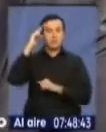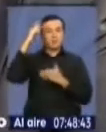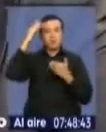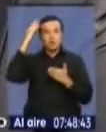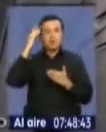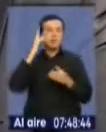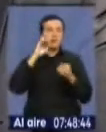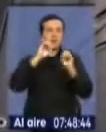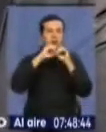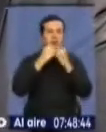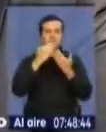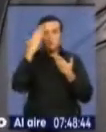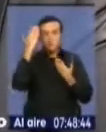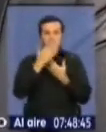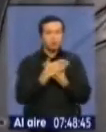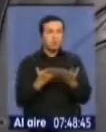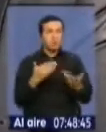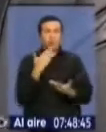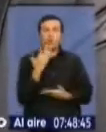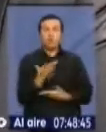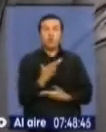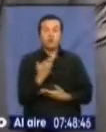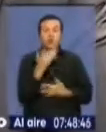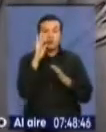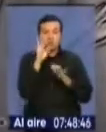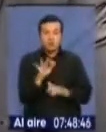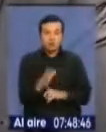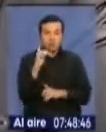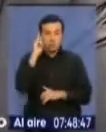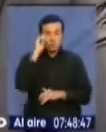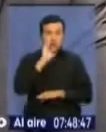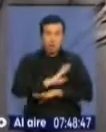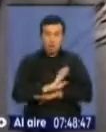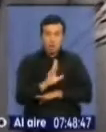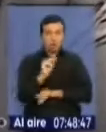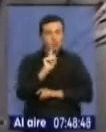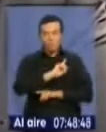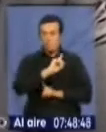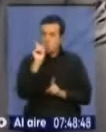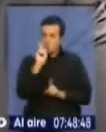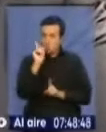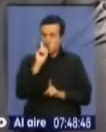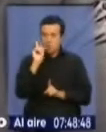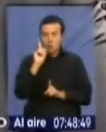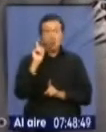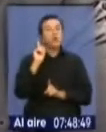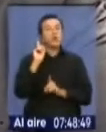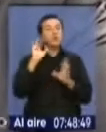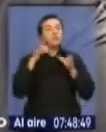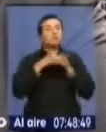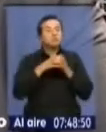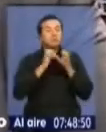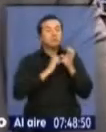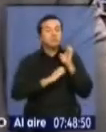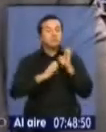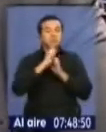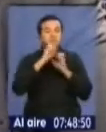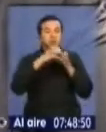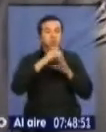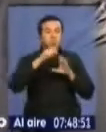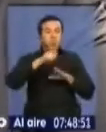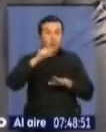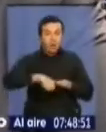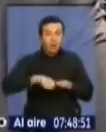política partidista y no se constituya simplemente en una Secretaría de Estado, si tenemos una estructura de extorsión a los